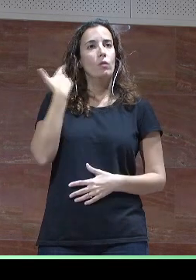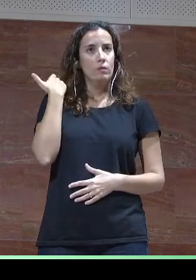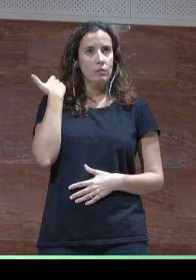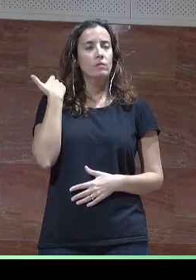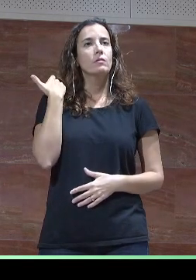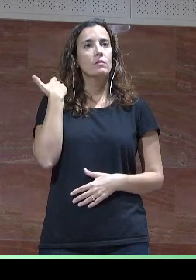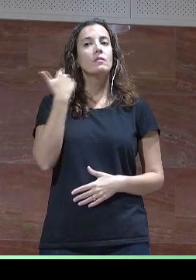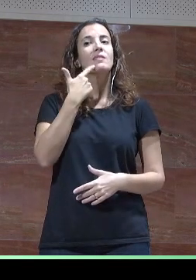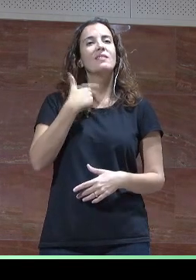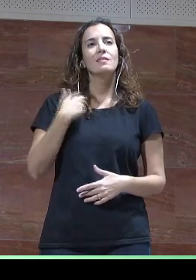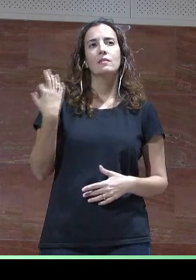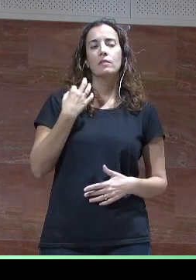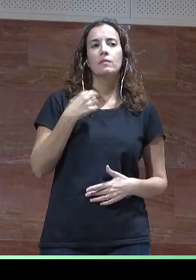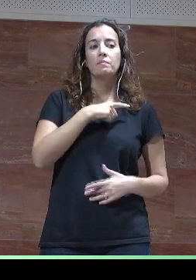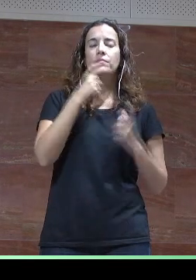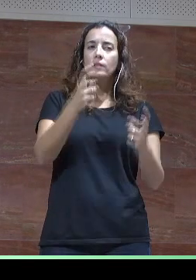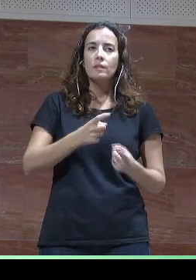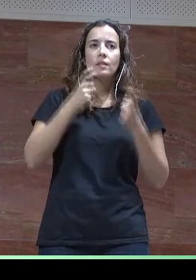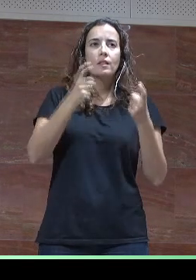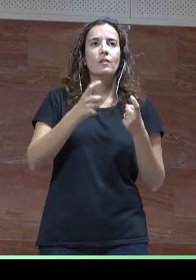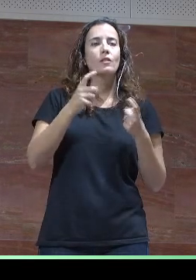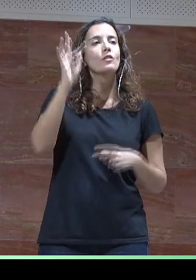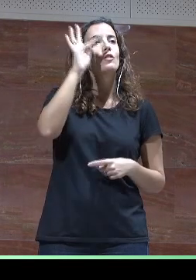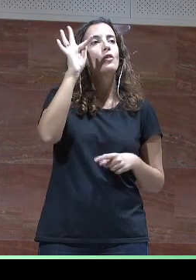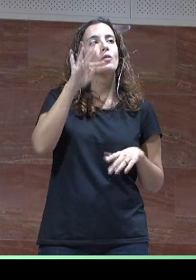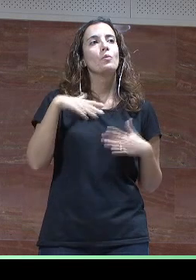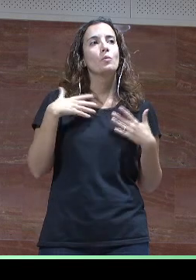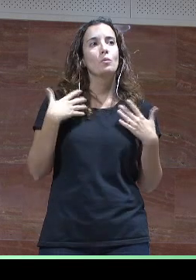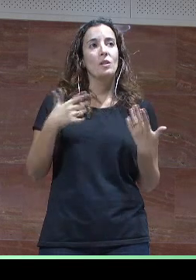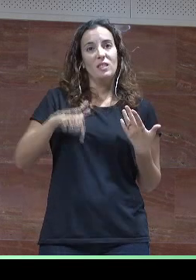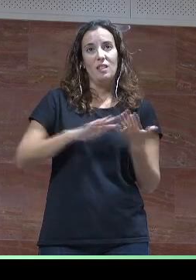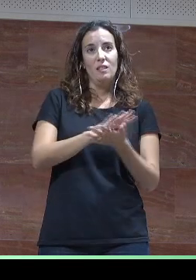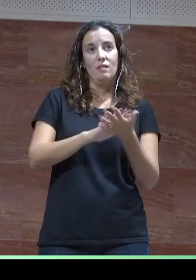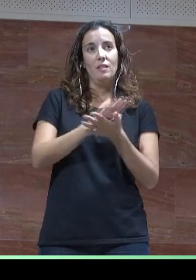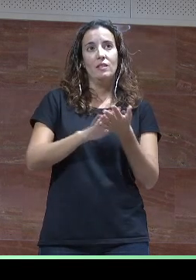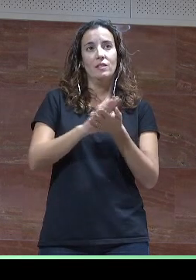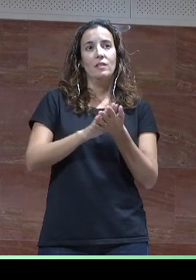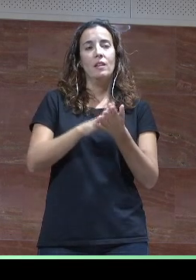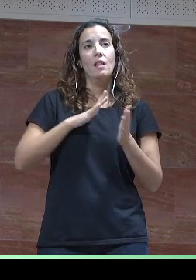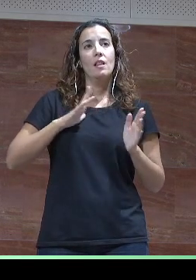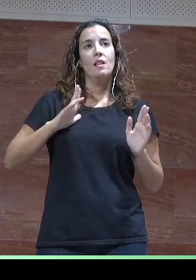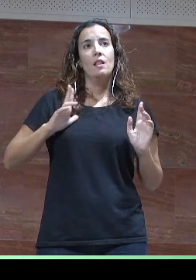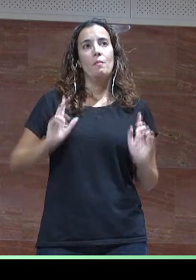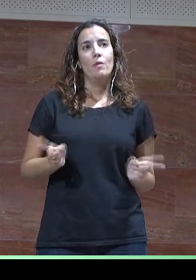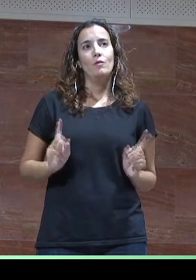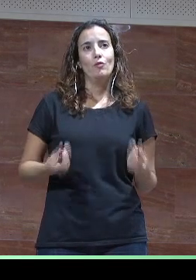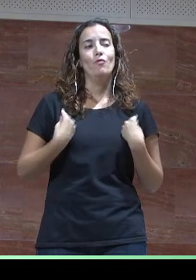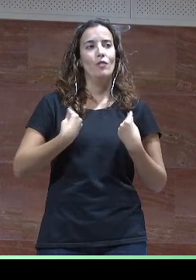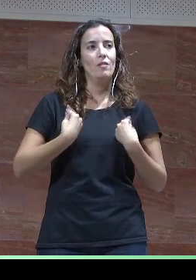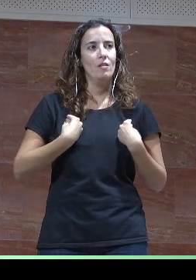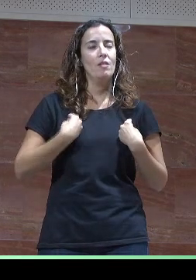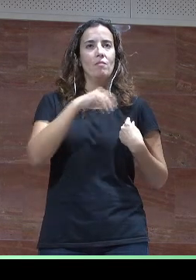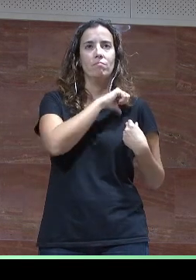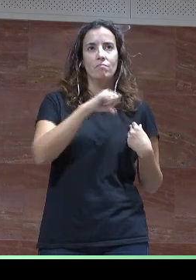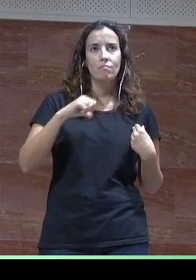y me dice que ha intentado aplicar la teoría que estamos hablando aquí, de previsión sobre una vida